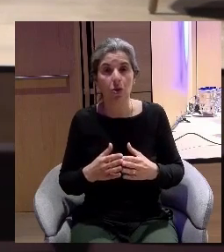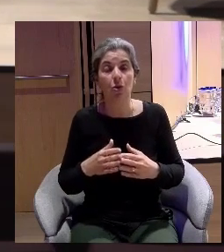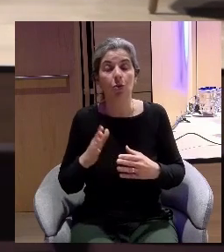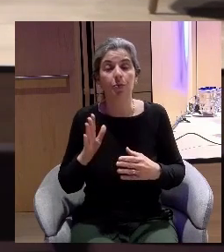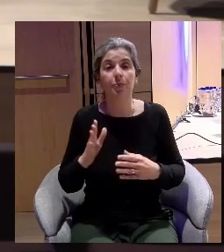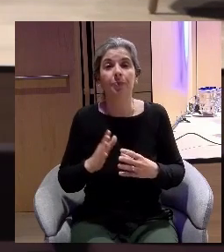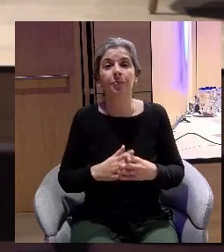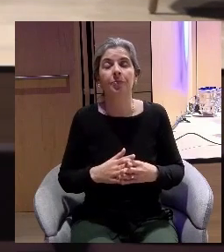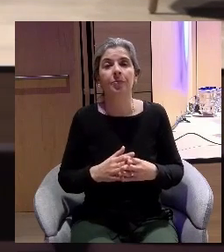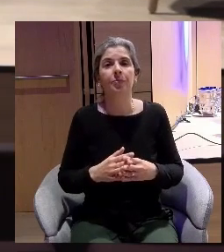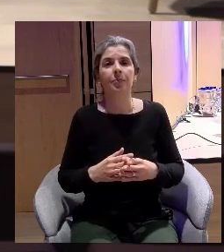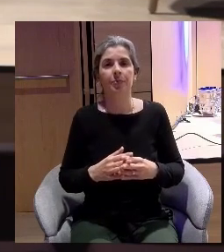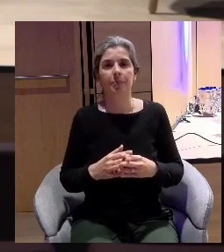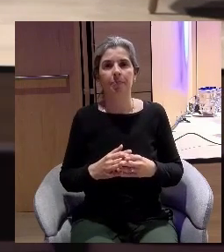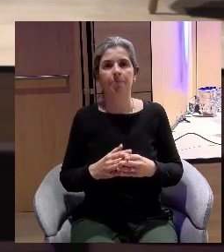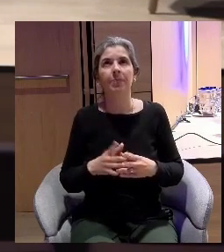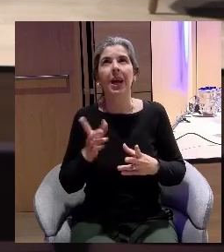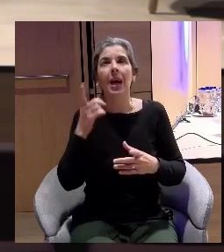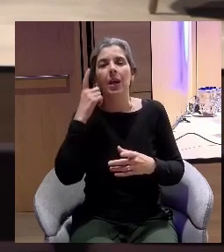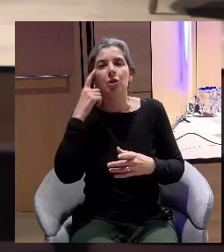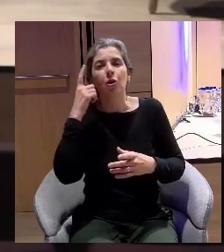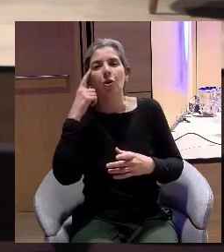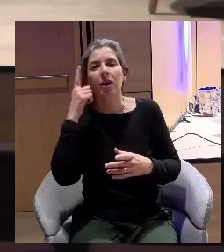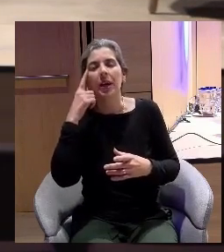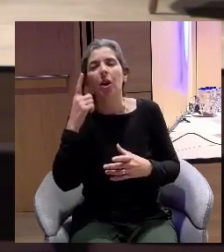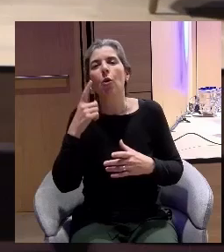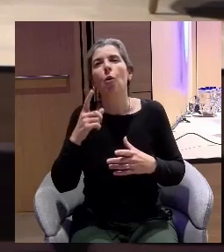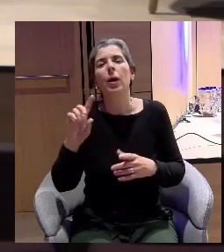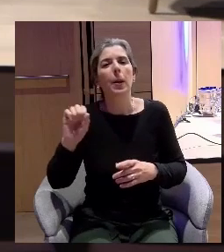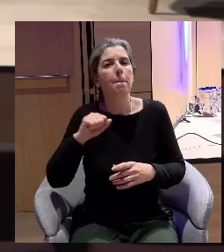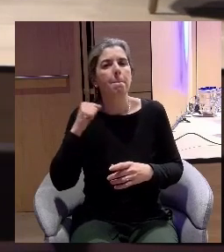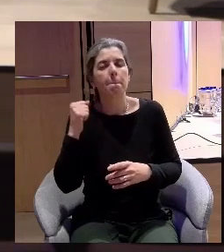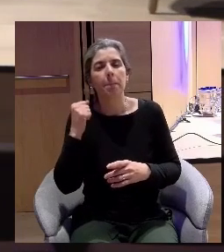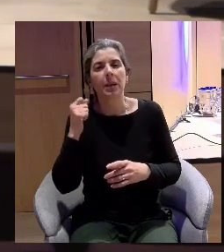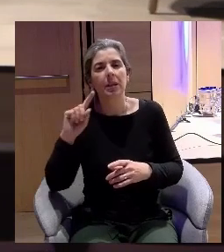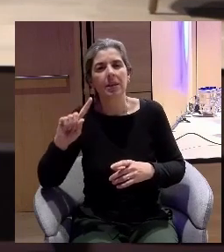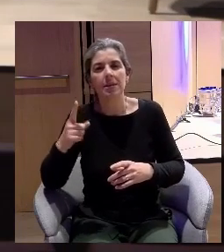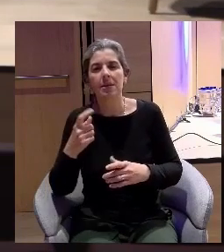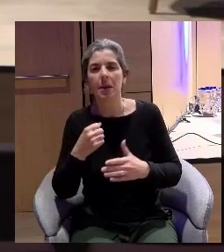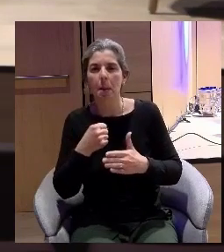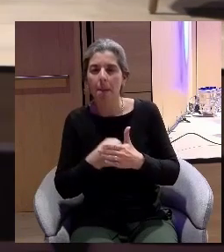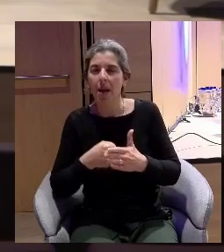Creo que uno de los principales desafíos es complementar